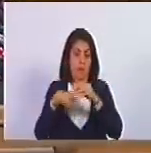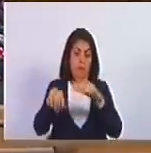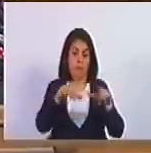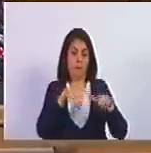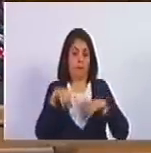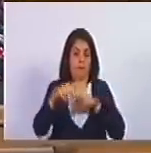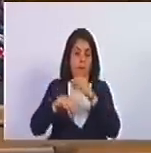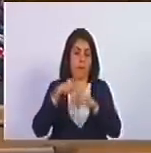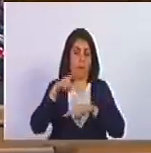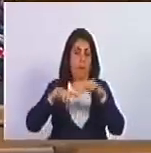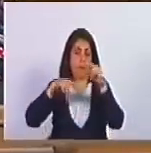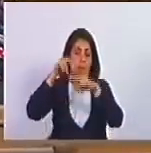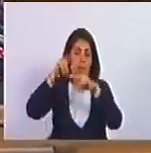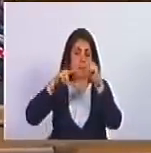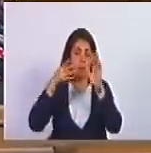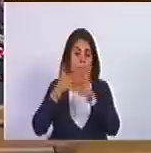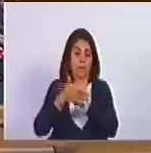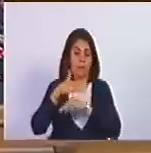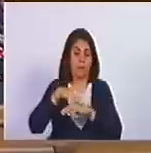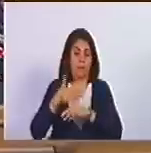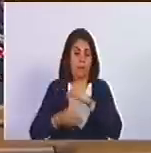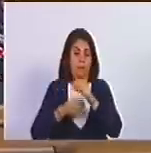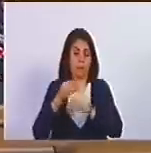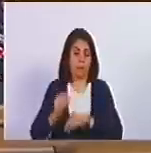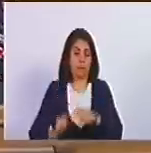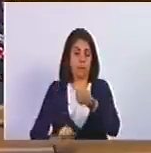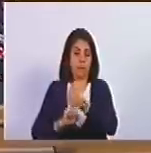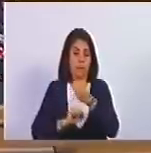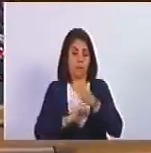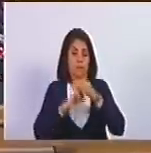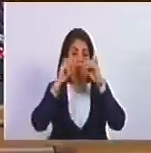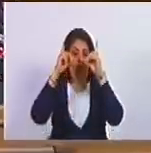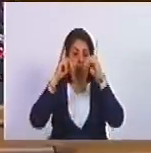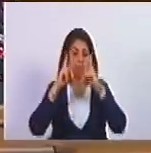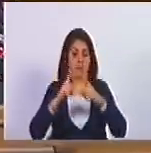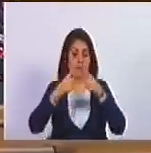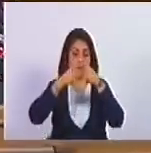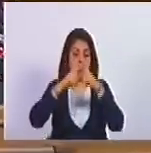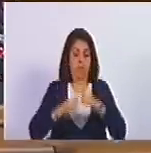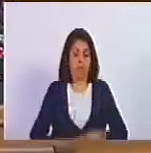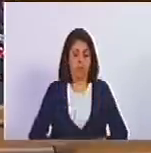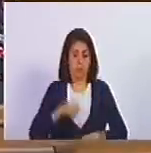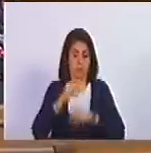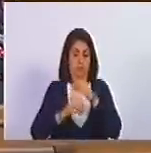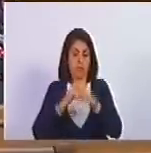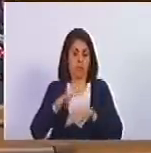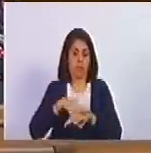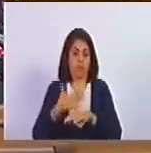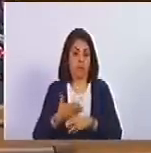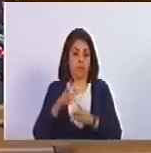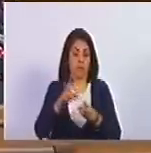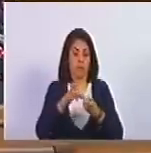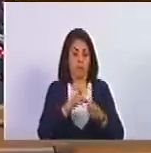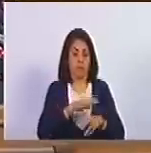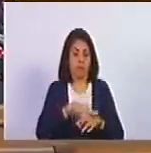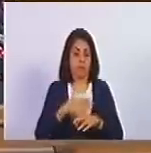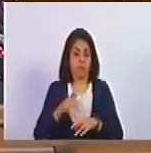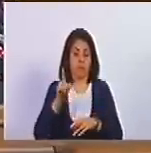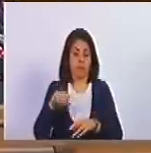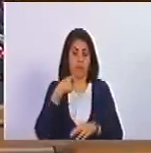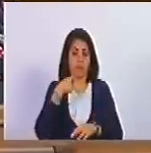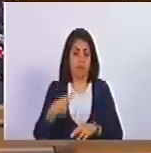y construcciones. Estos avalúos serán la base para determinar el cálculo del impuesto a los inmuebles urbanos